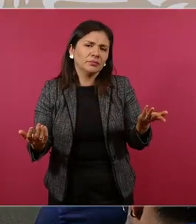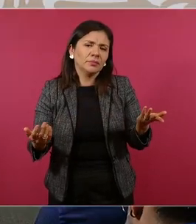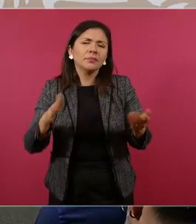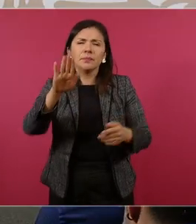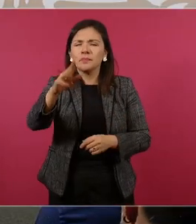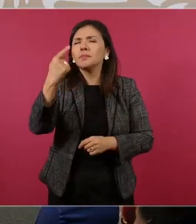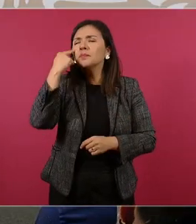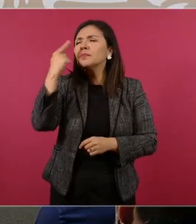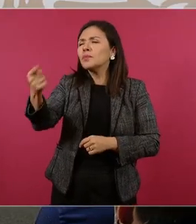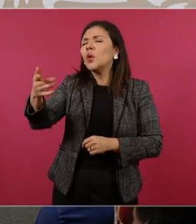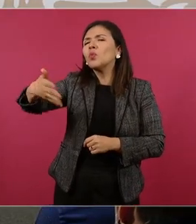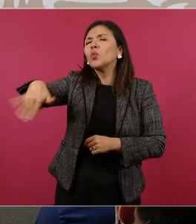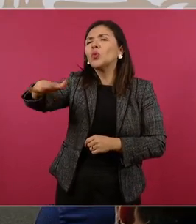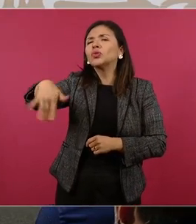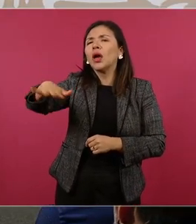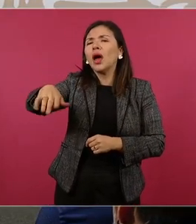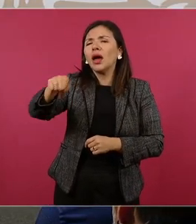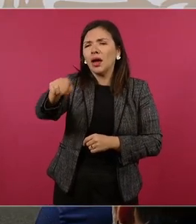ver